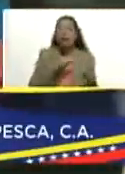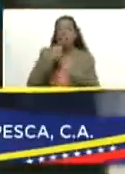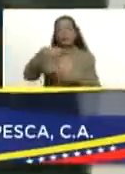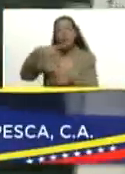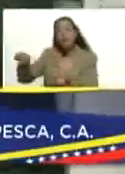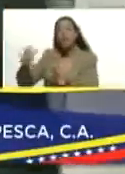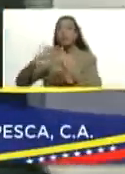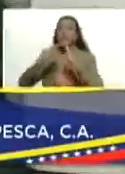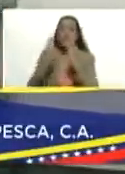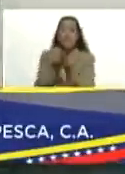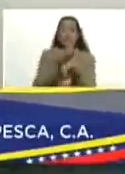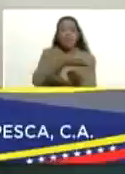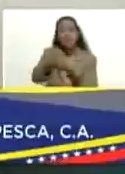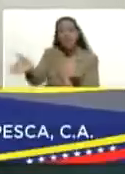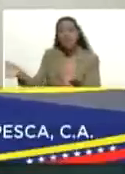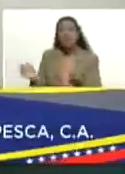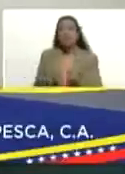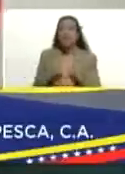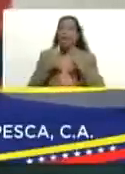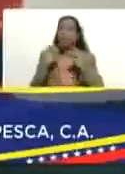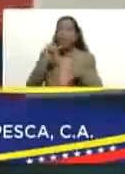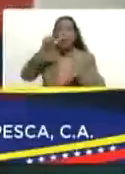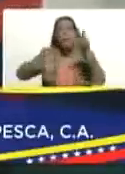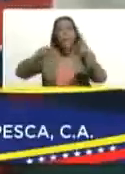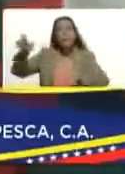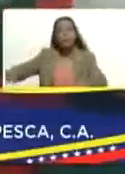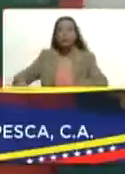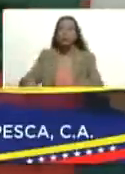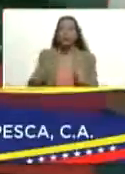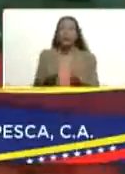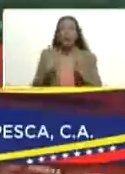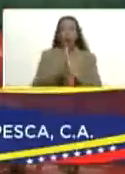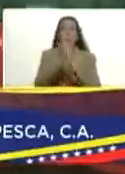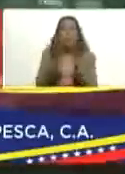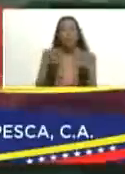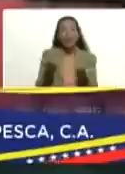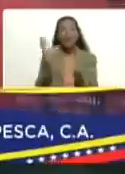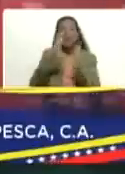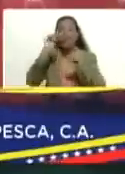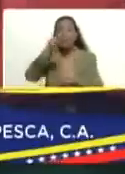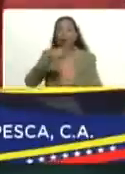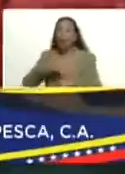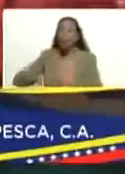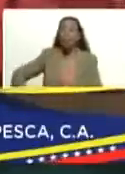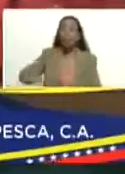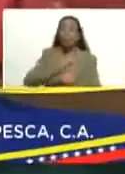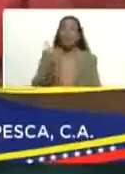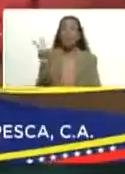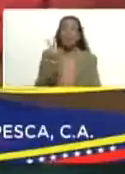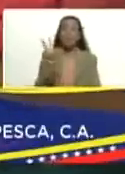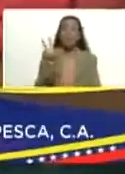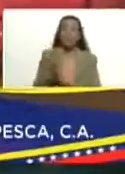las mejores y a todos los hogares de nuestro pueblo de Venezuela.